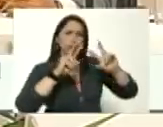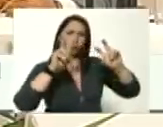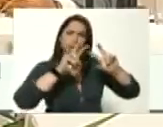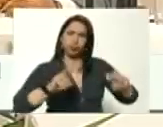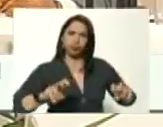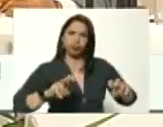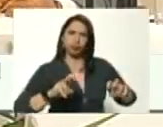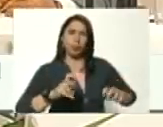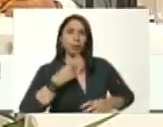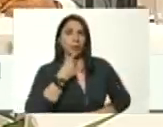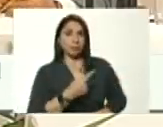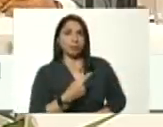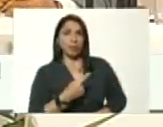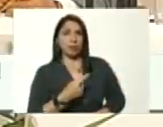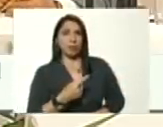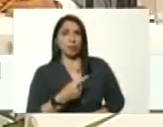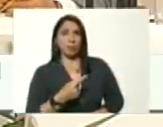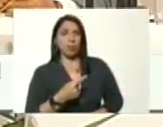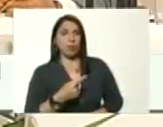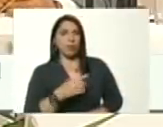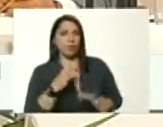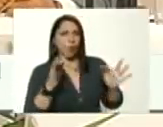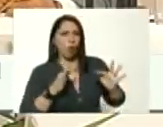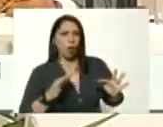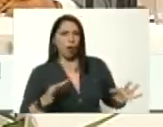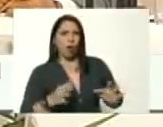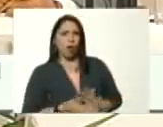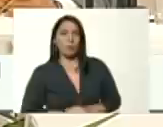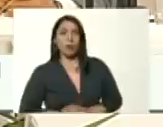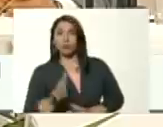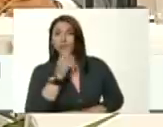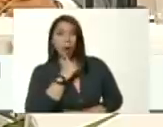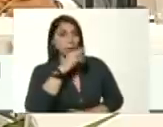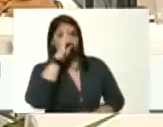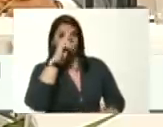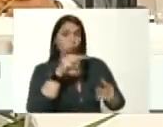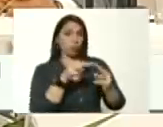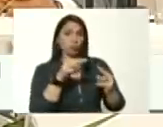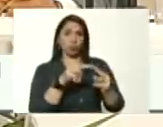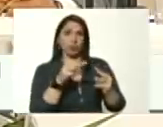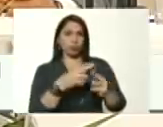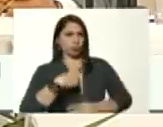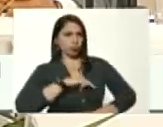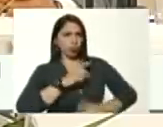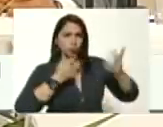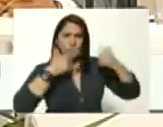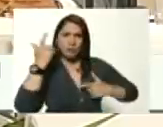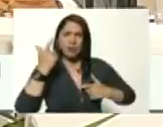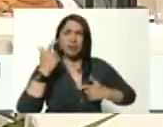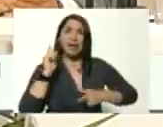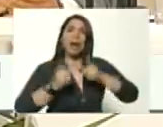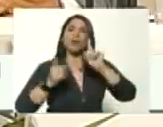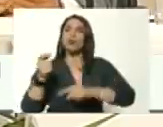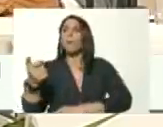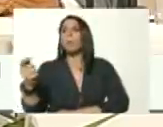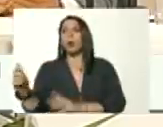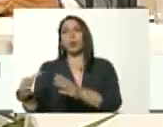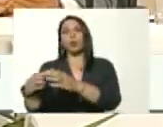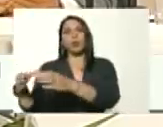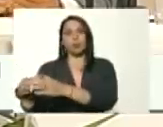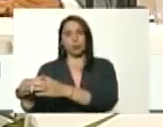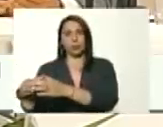manera obcecada no somos reconocidos por algunos pocos sectores